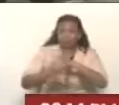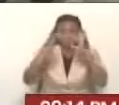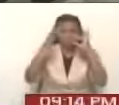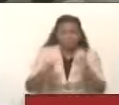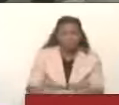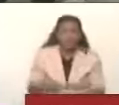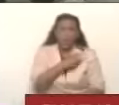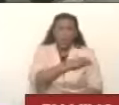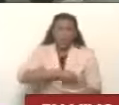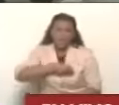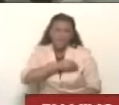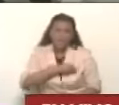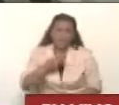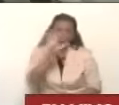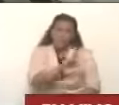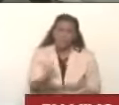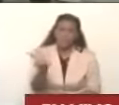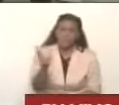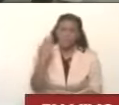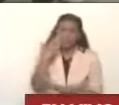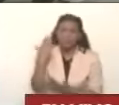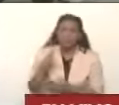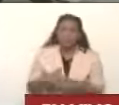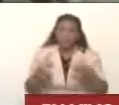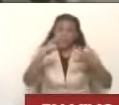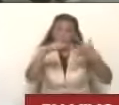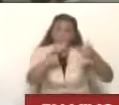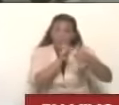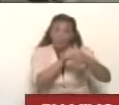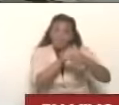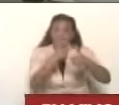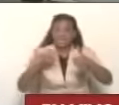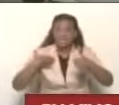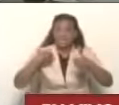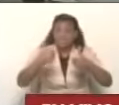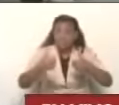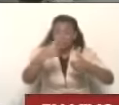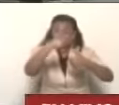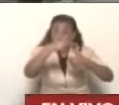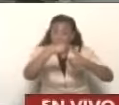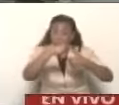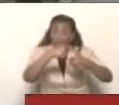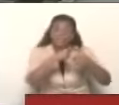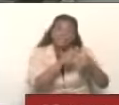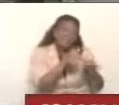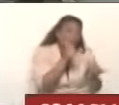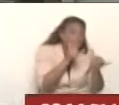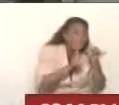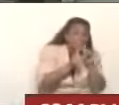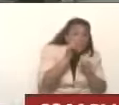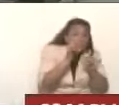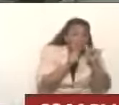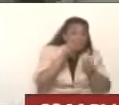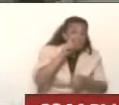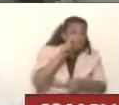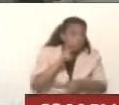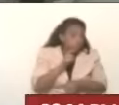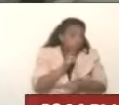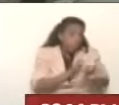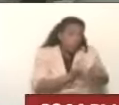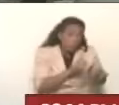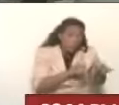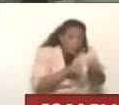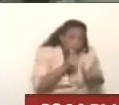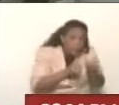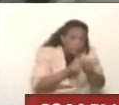lo es la gran misión Venezuela Mujer, en su vértice número 1, que atendemos desde la gestación. Y por supuesto,